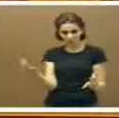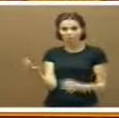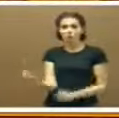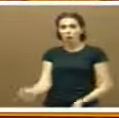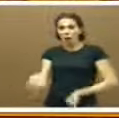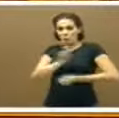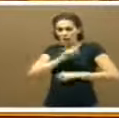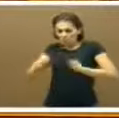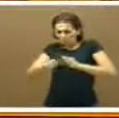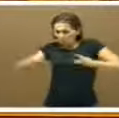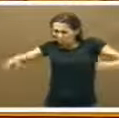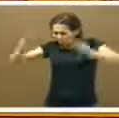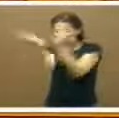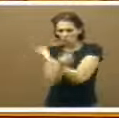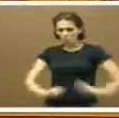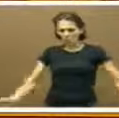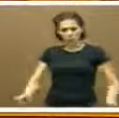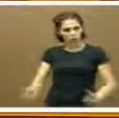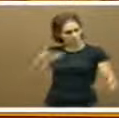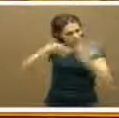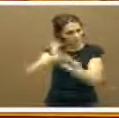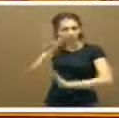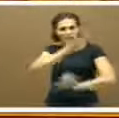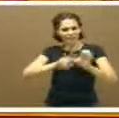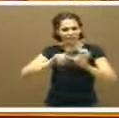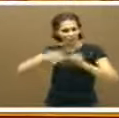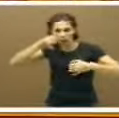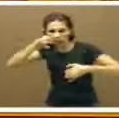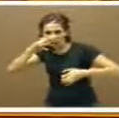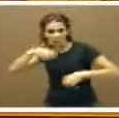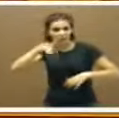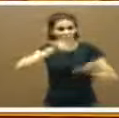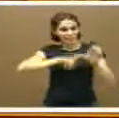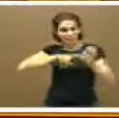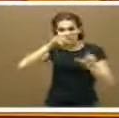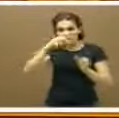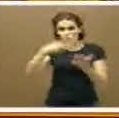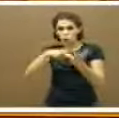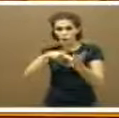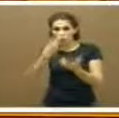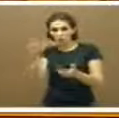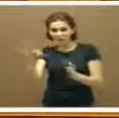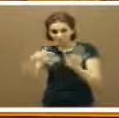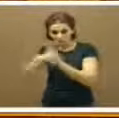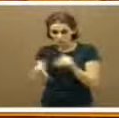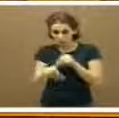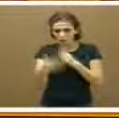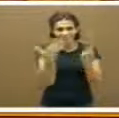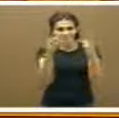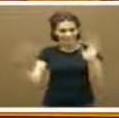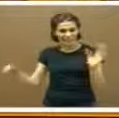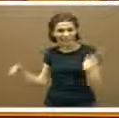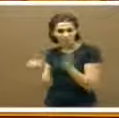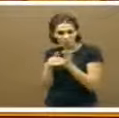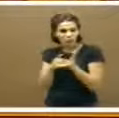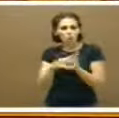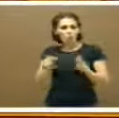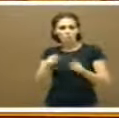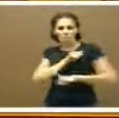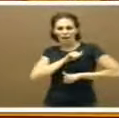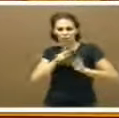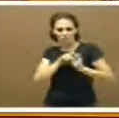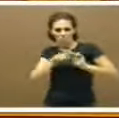cifras del paro. Esa es la extremadura real, no la del 2020. 70.000 parados más desde que ustedes gobiernan. Y